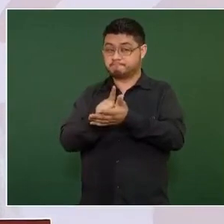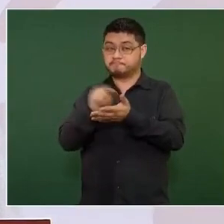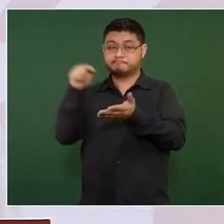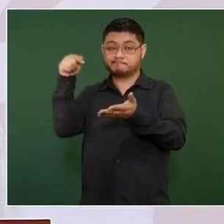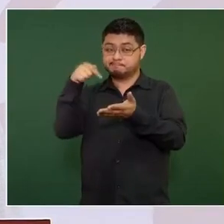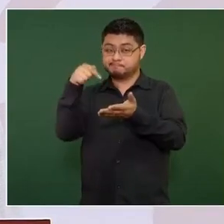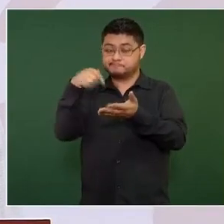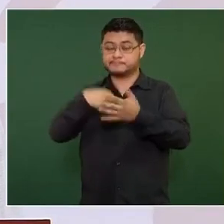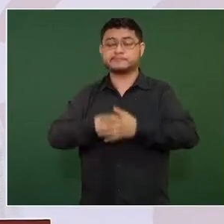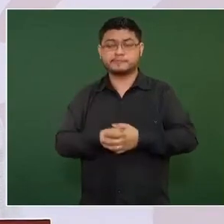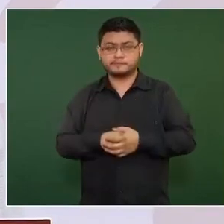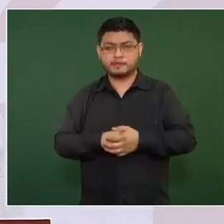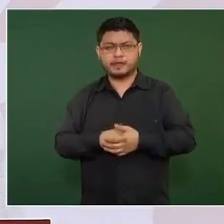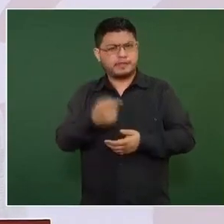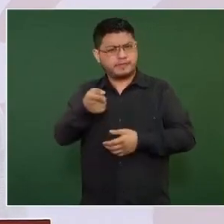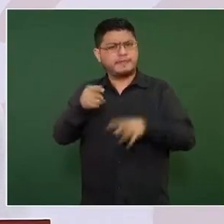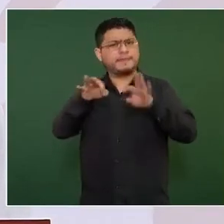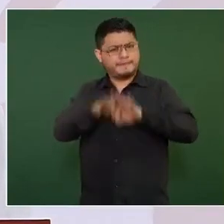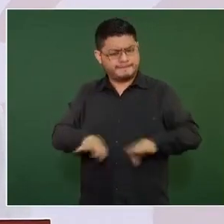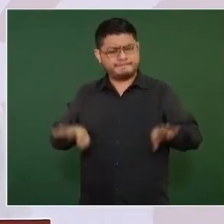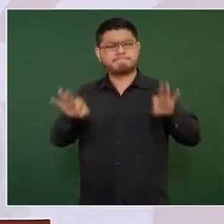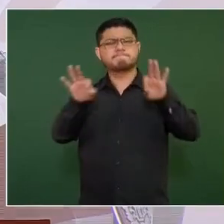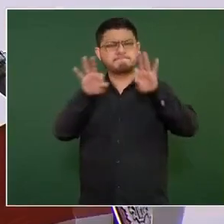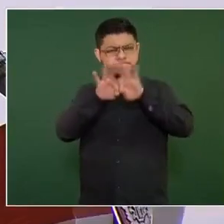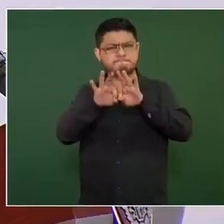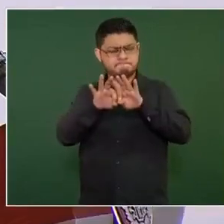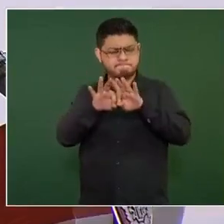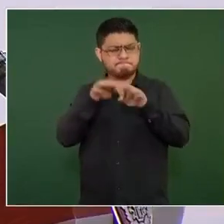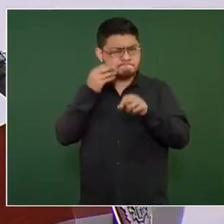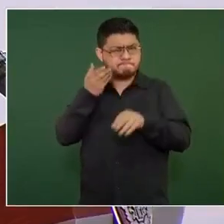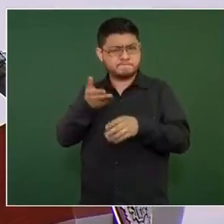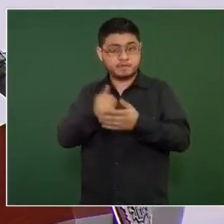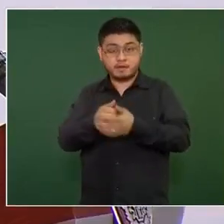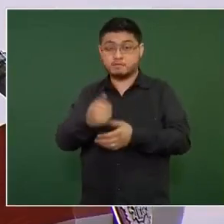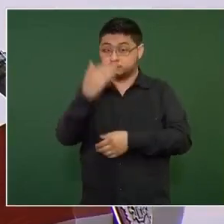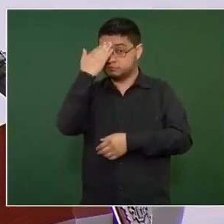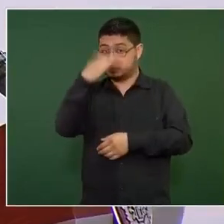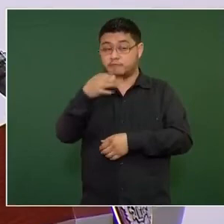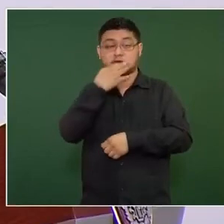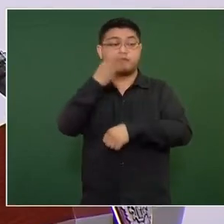y esto es importante también que se sepa.